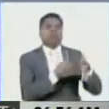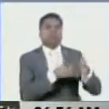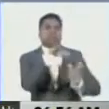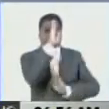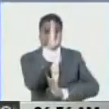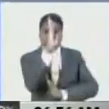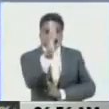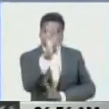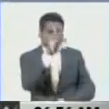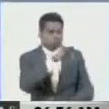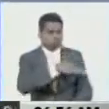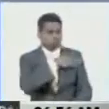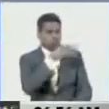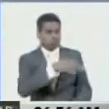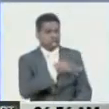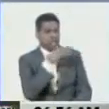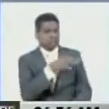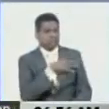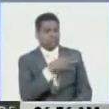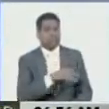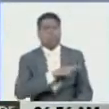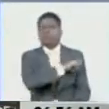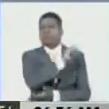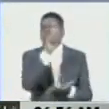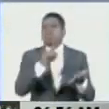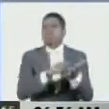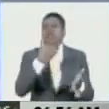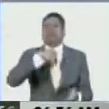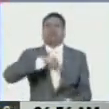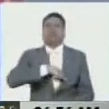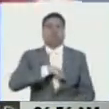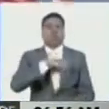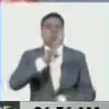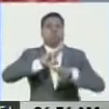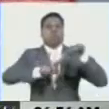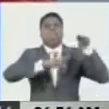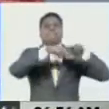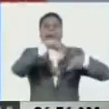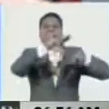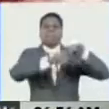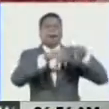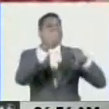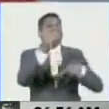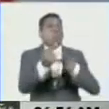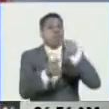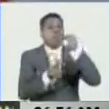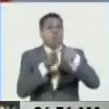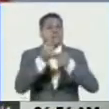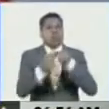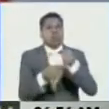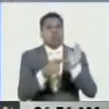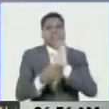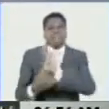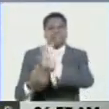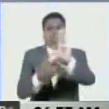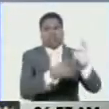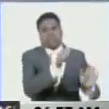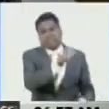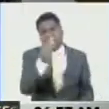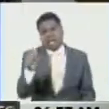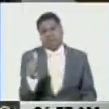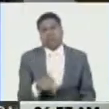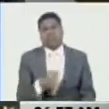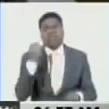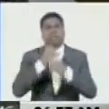orientación socialista. Socialismo lo estamos construyendo de a poquito. Exacto. Pero la lucha antiimperialista se presenta en cada una de las acciones. Y hay